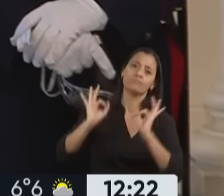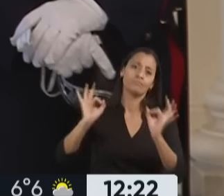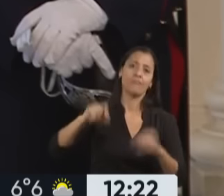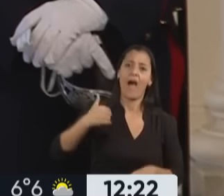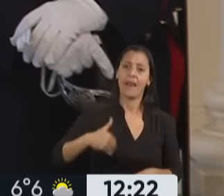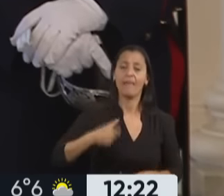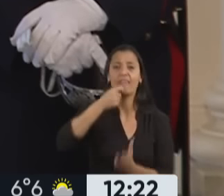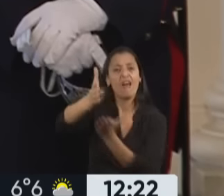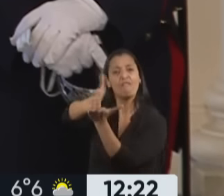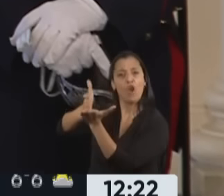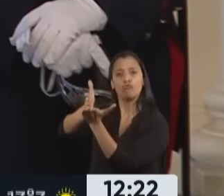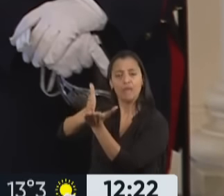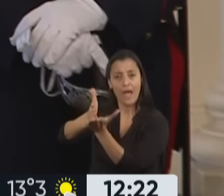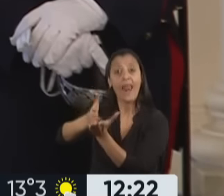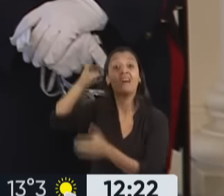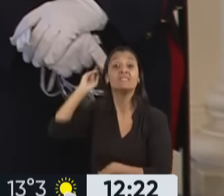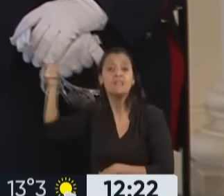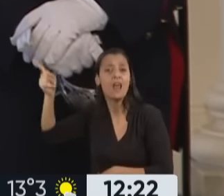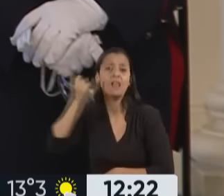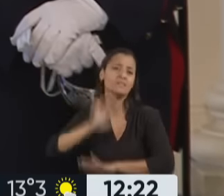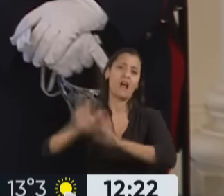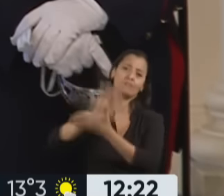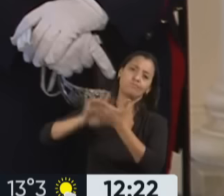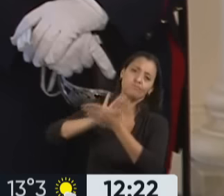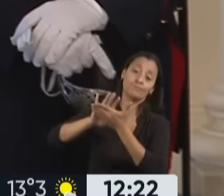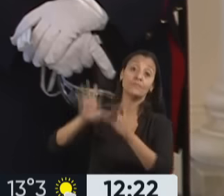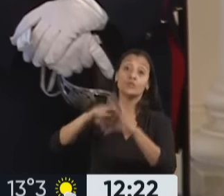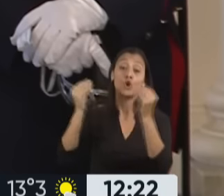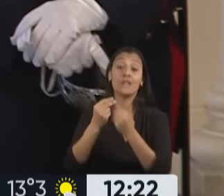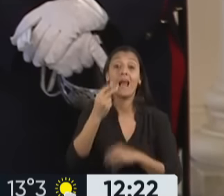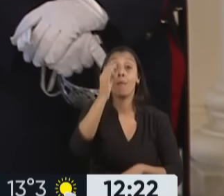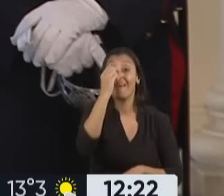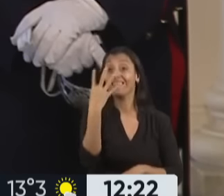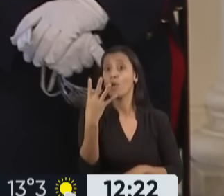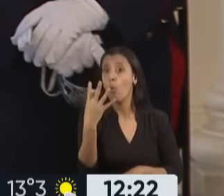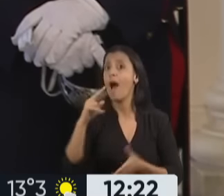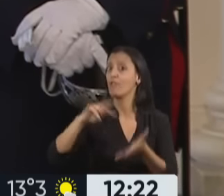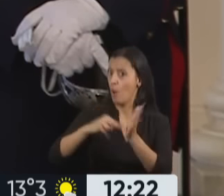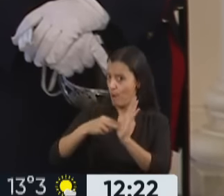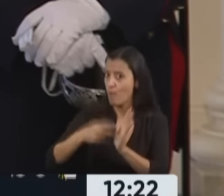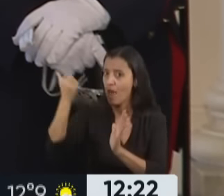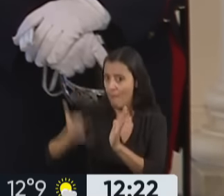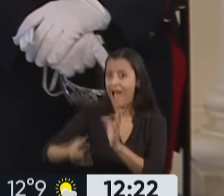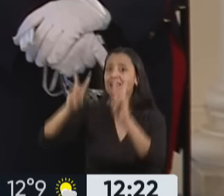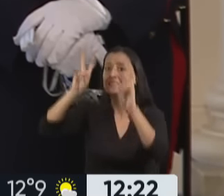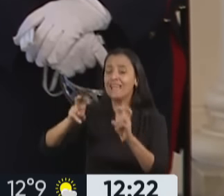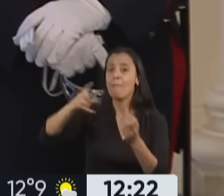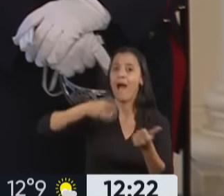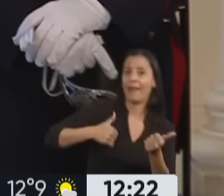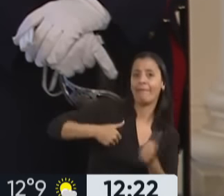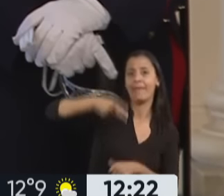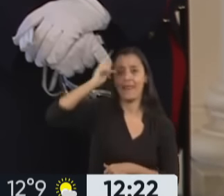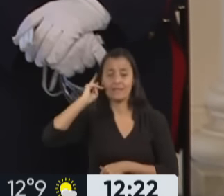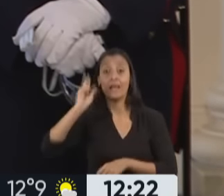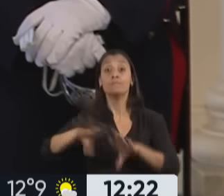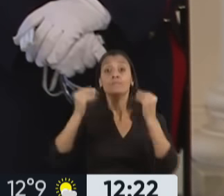La frontera más extensa con Chile, que teníamos 24 conflictos limítrofes, se resolvieron